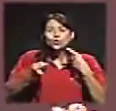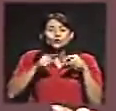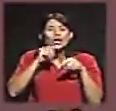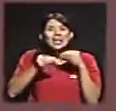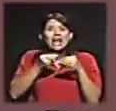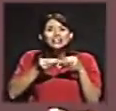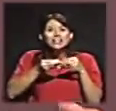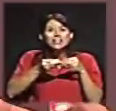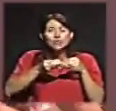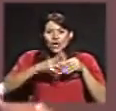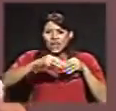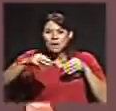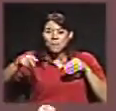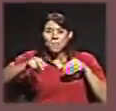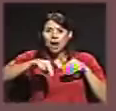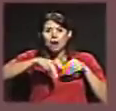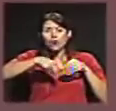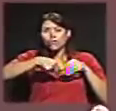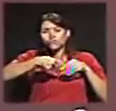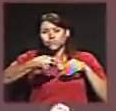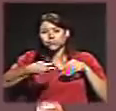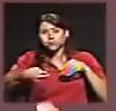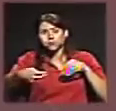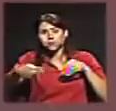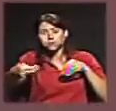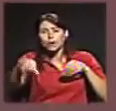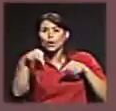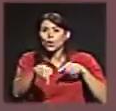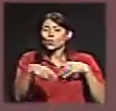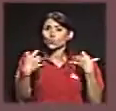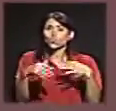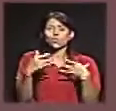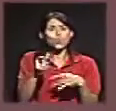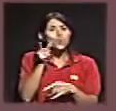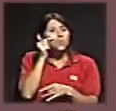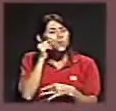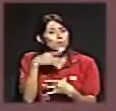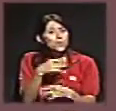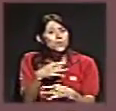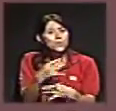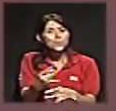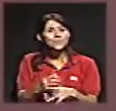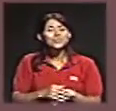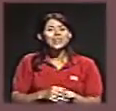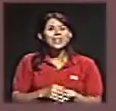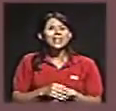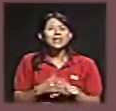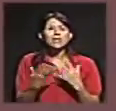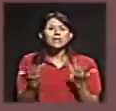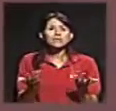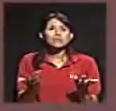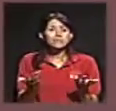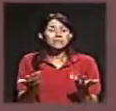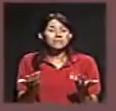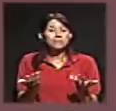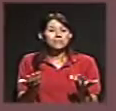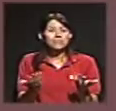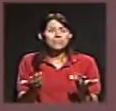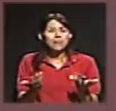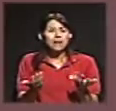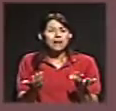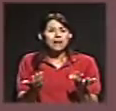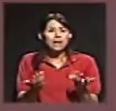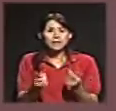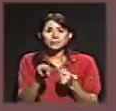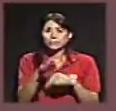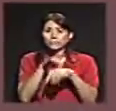pasando del territorio continental a la isla, una cosa bien curiosa. Y pues llama